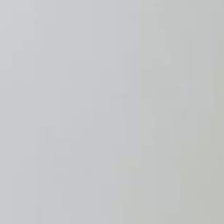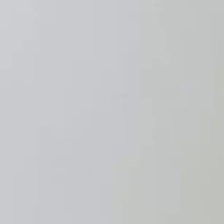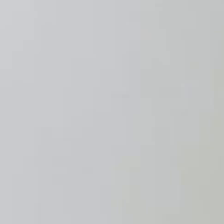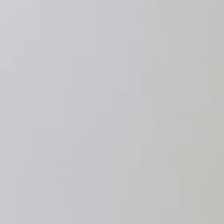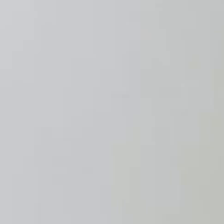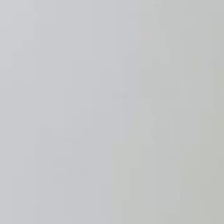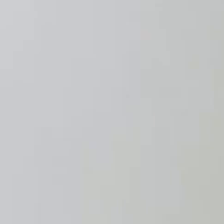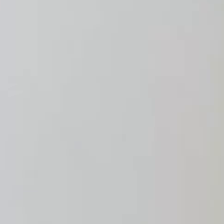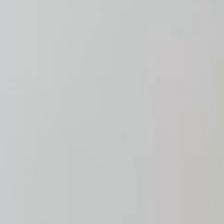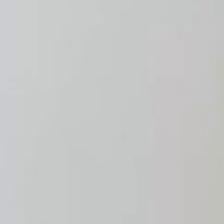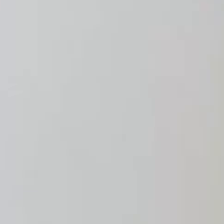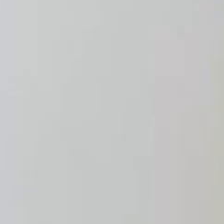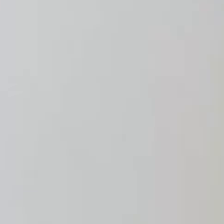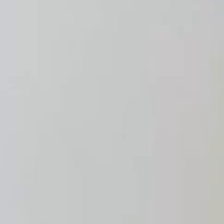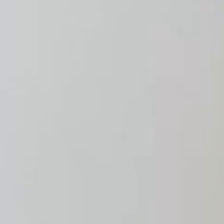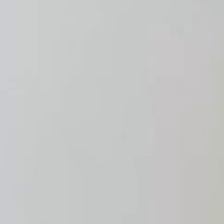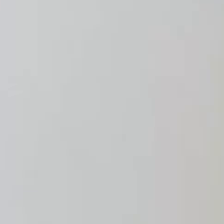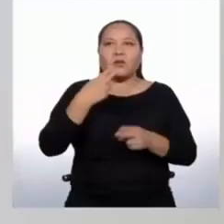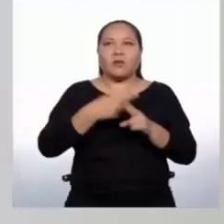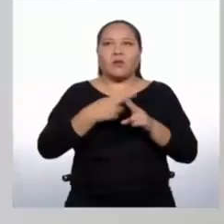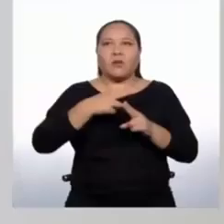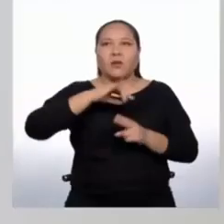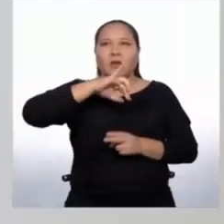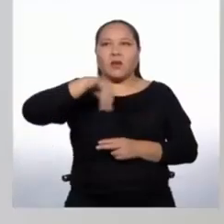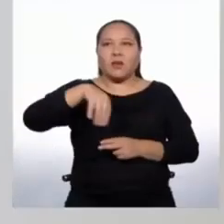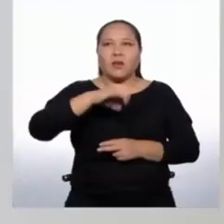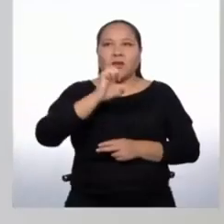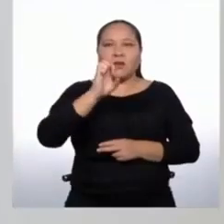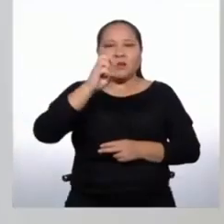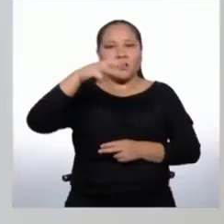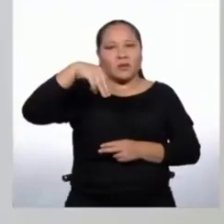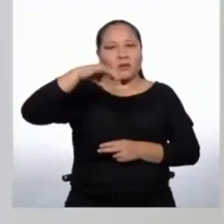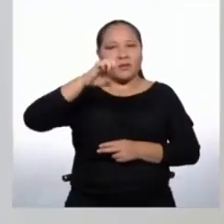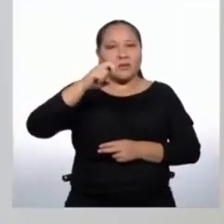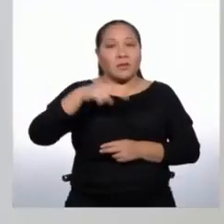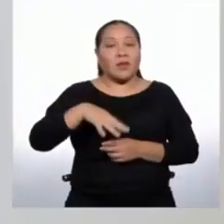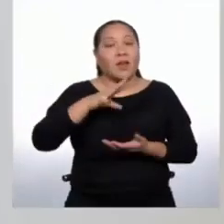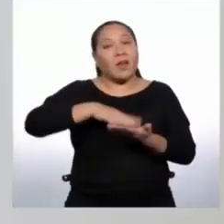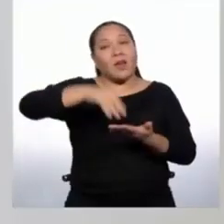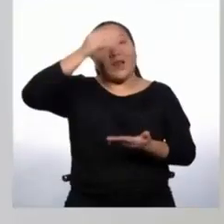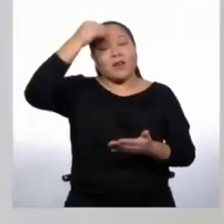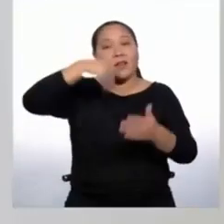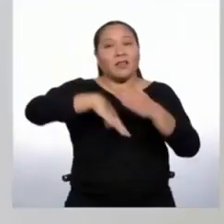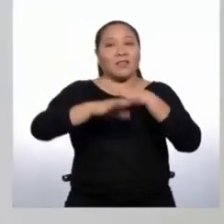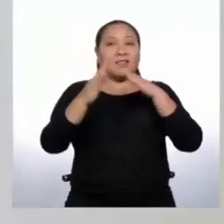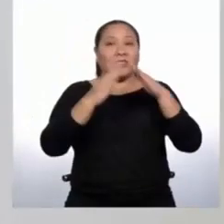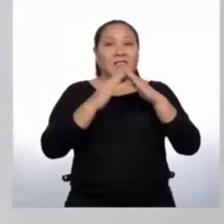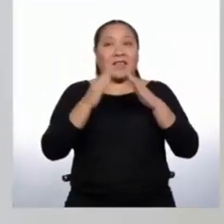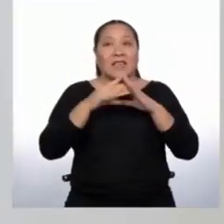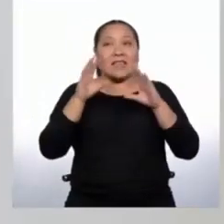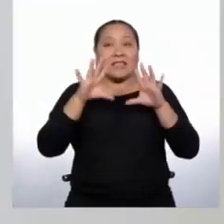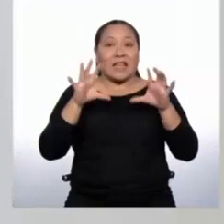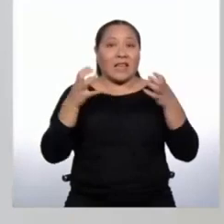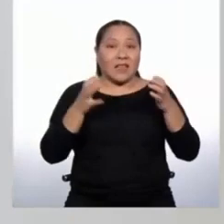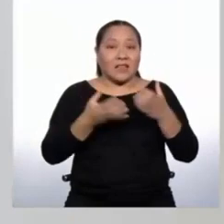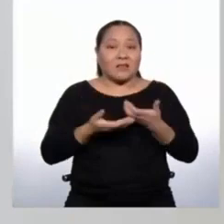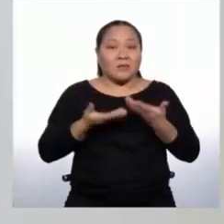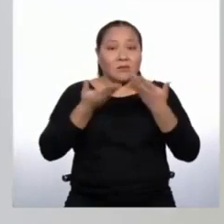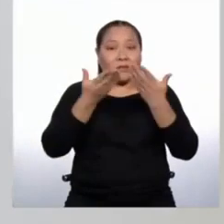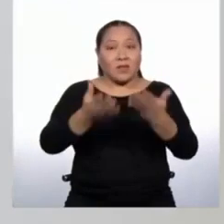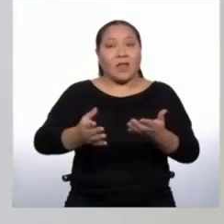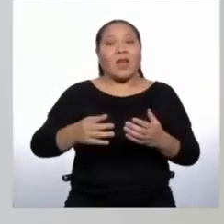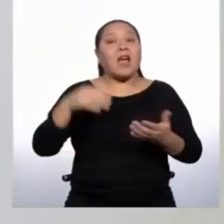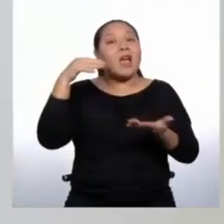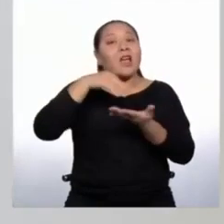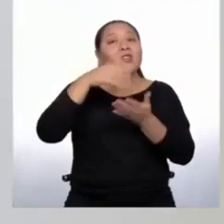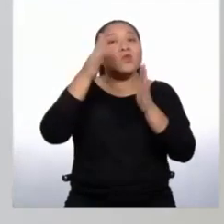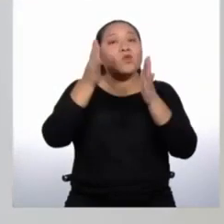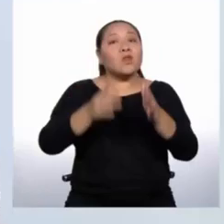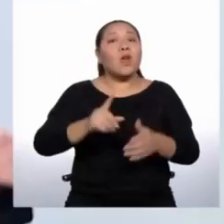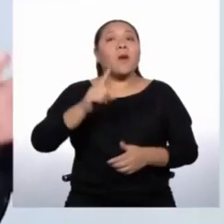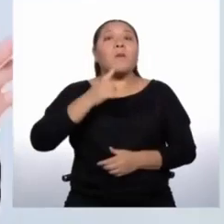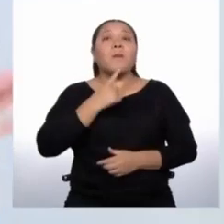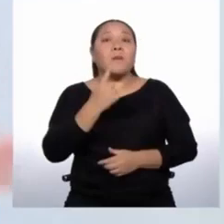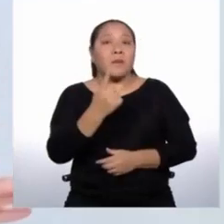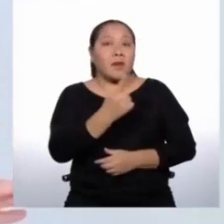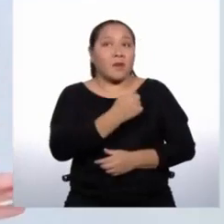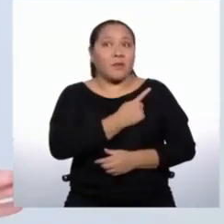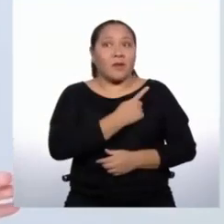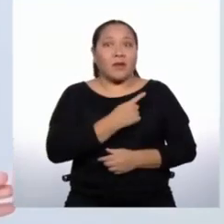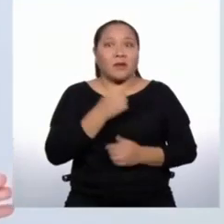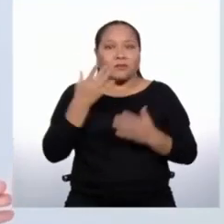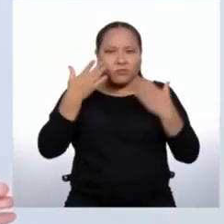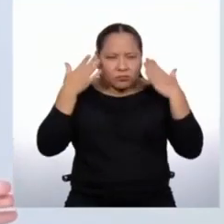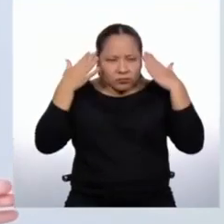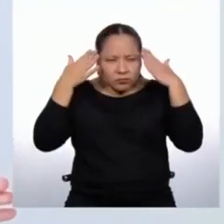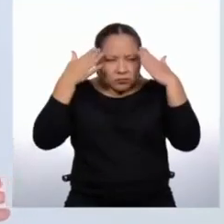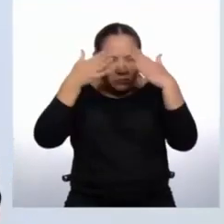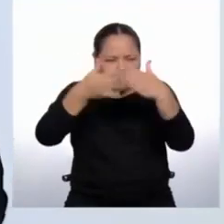Jimena Lindo y esto es Aprendo en Casa. Esta sesión de aprendizaje está dirigida a estudiantes de primero de secundaria. El